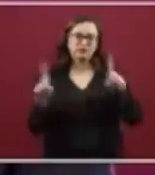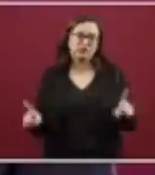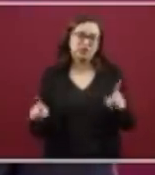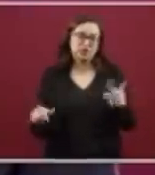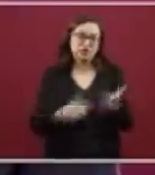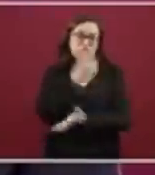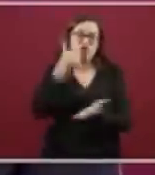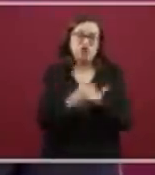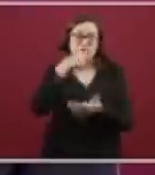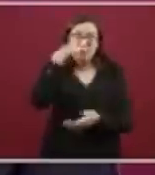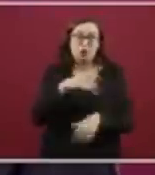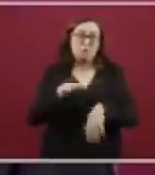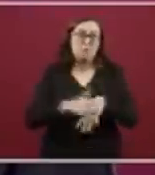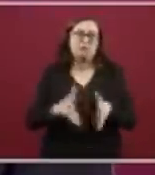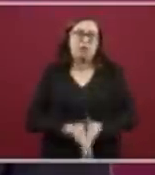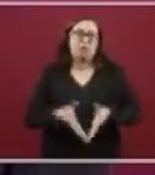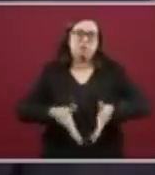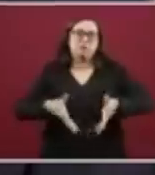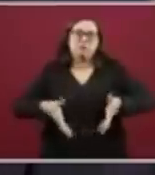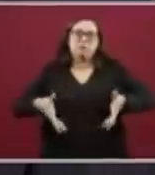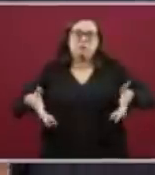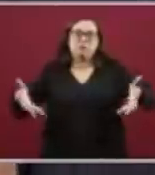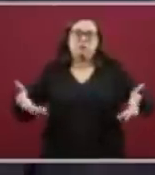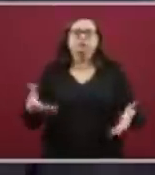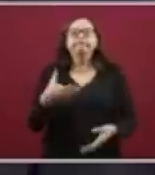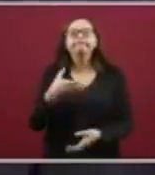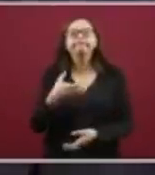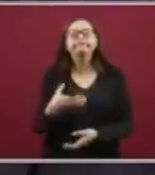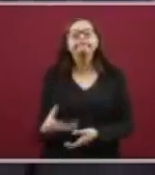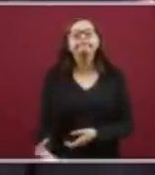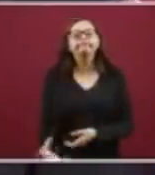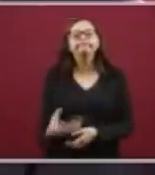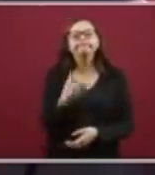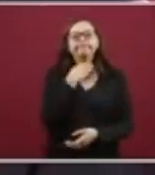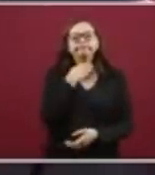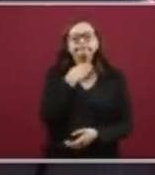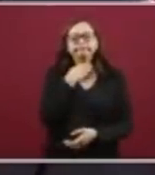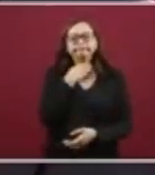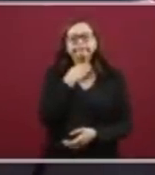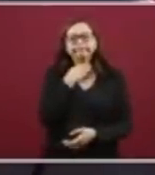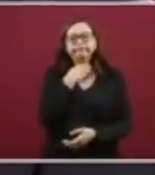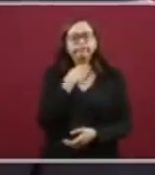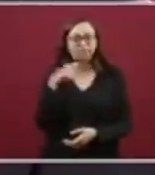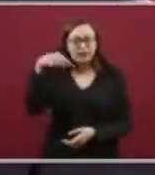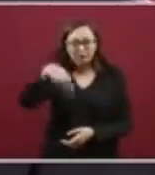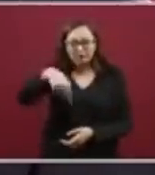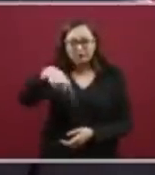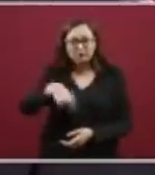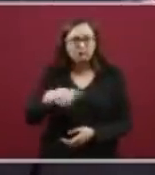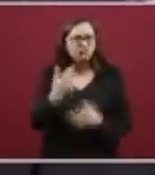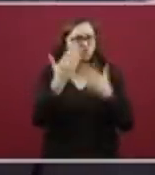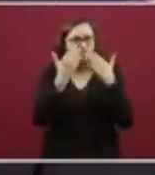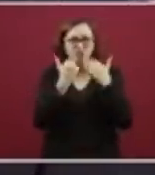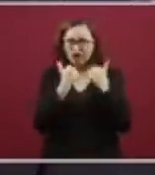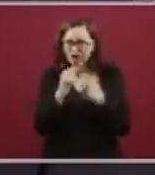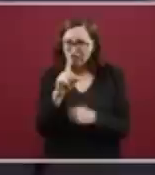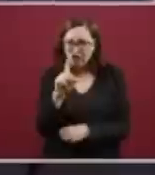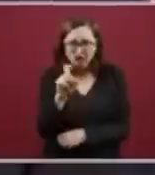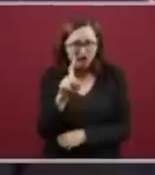México, porque aquí ya no hay agua suficiente